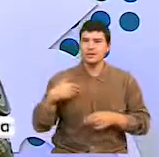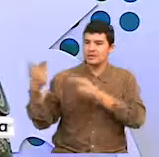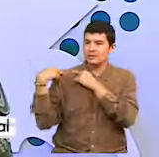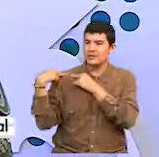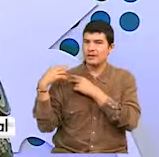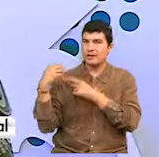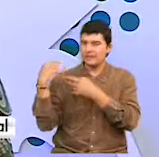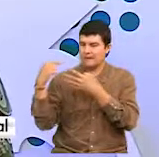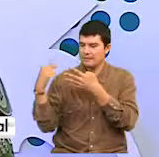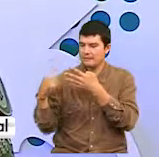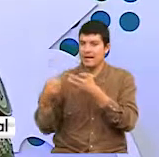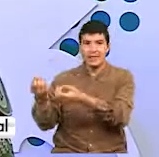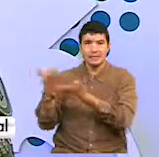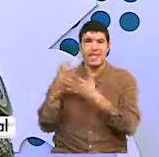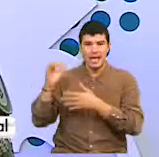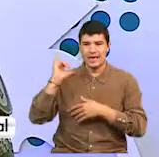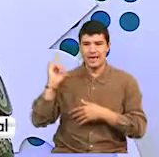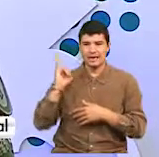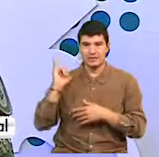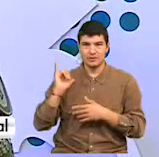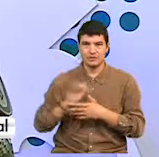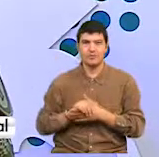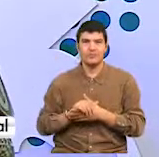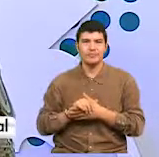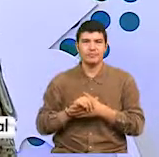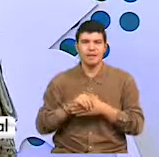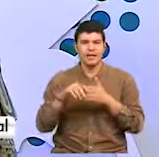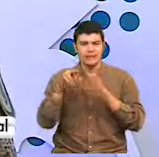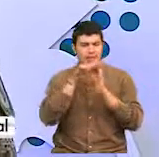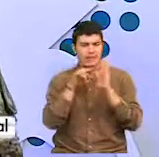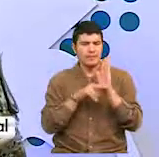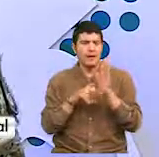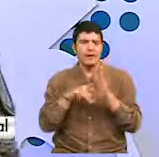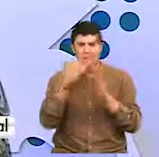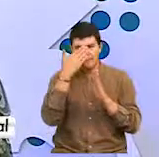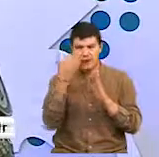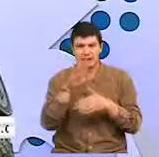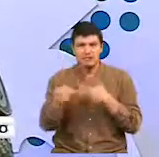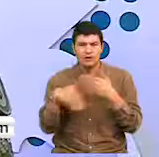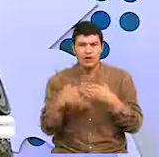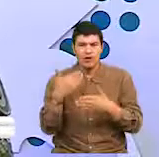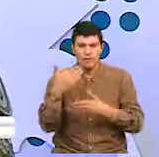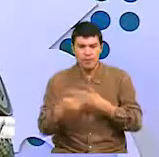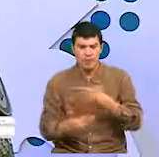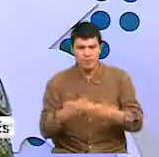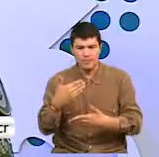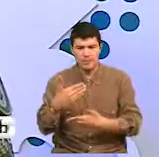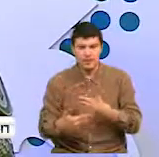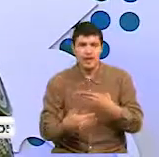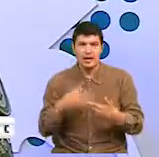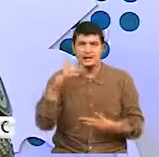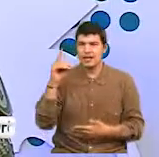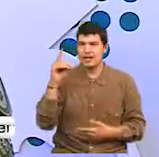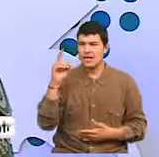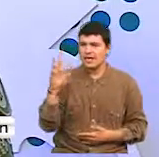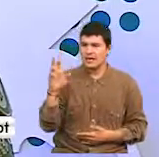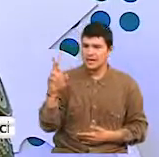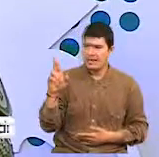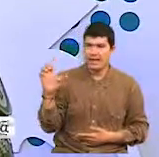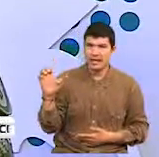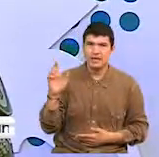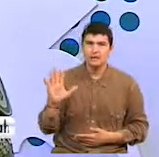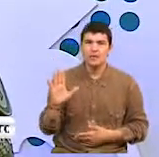específicas que nos dio el Ejército Nacional frente a todo el proceso de DDR con las